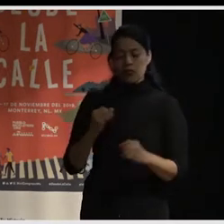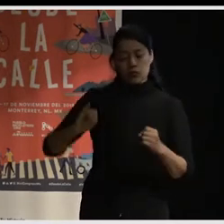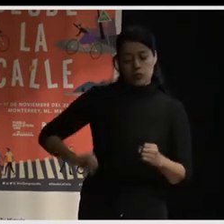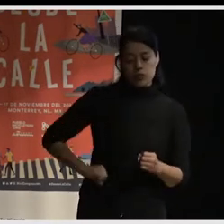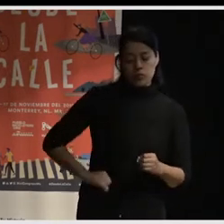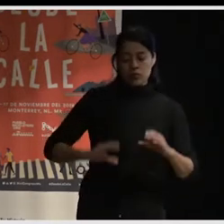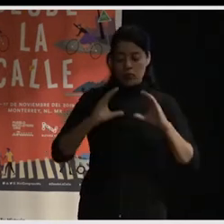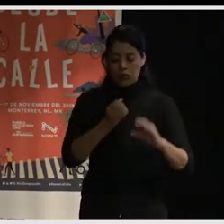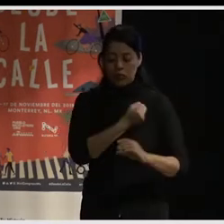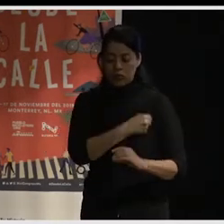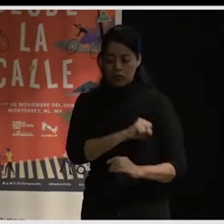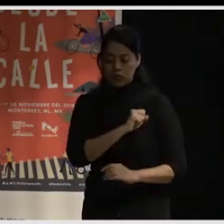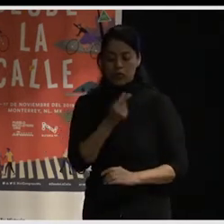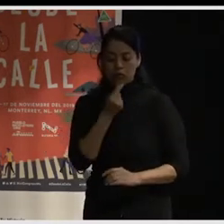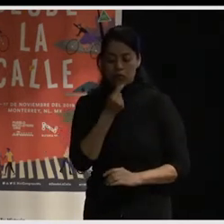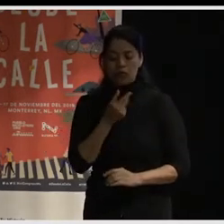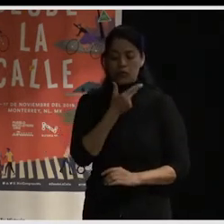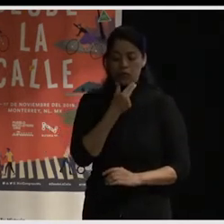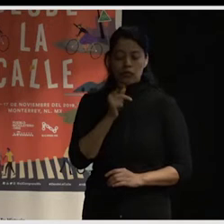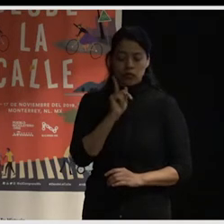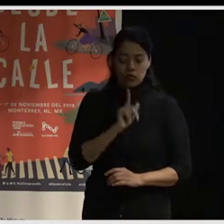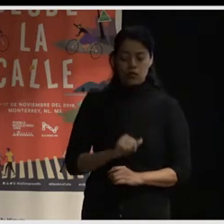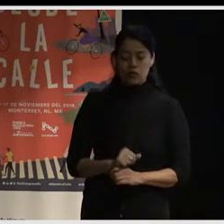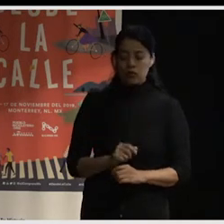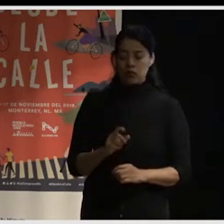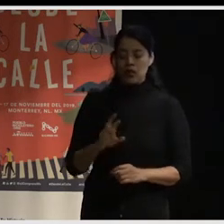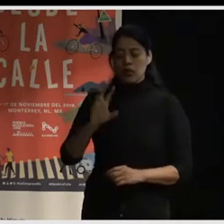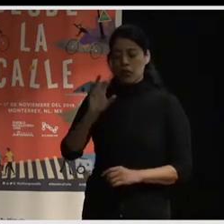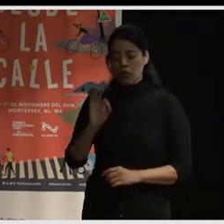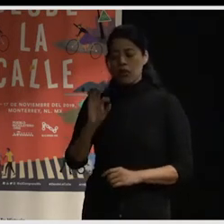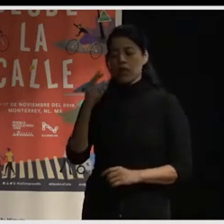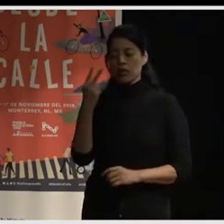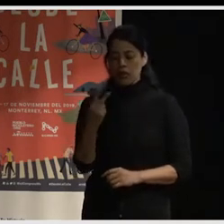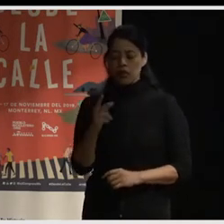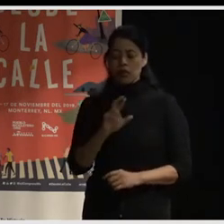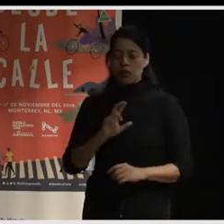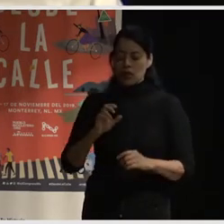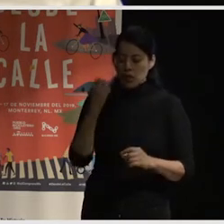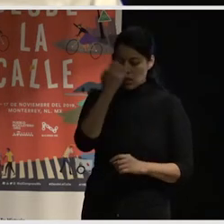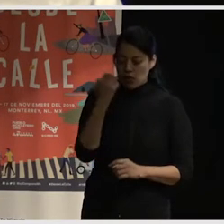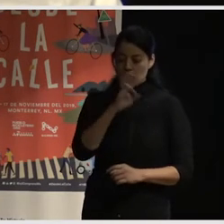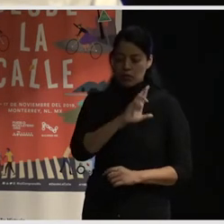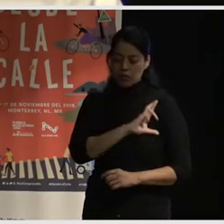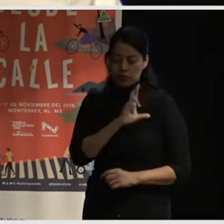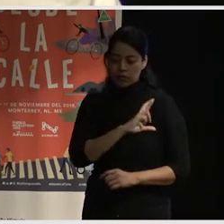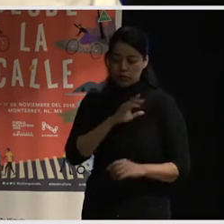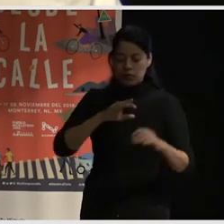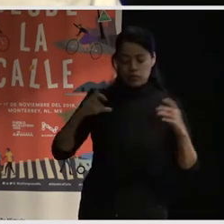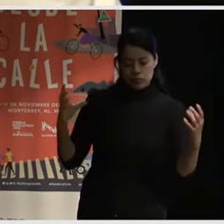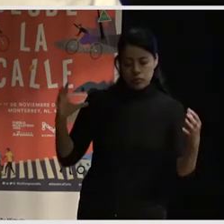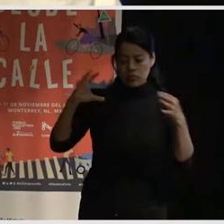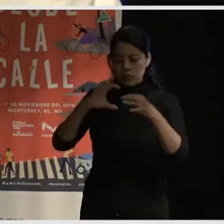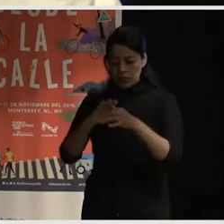y actualmente 42 colegios privados forman parte de este colectivo estamos empezando a trabajar también con las escuelas